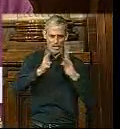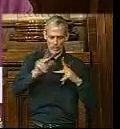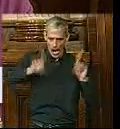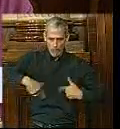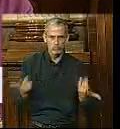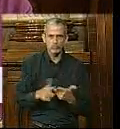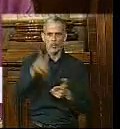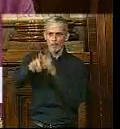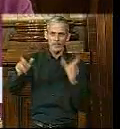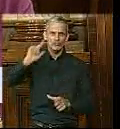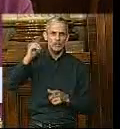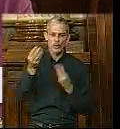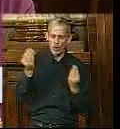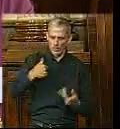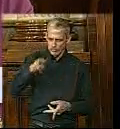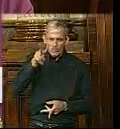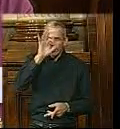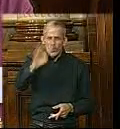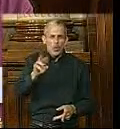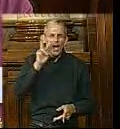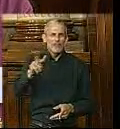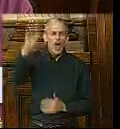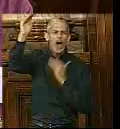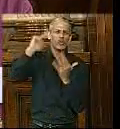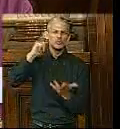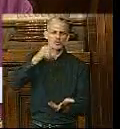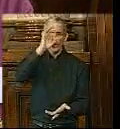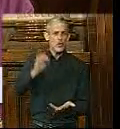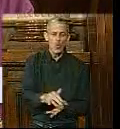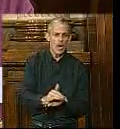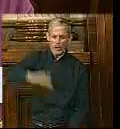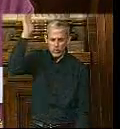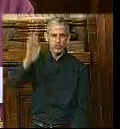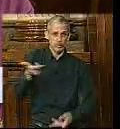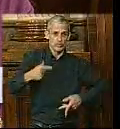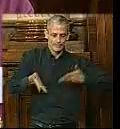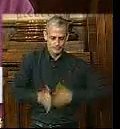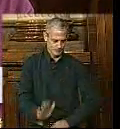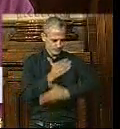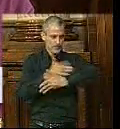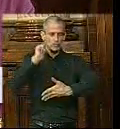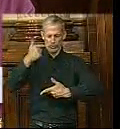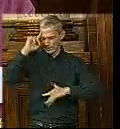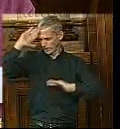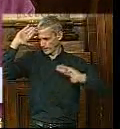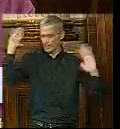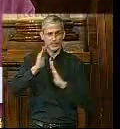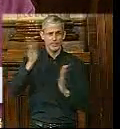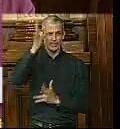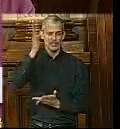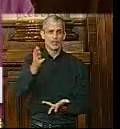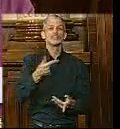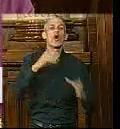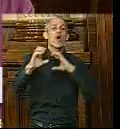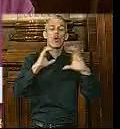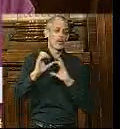con las personas sordas, ni han visto nunca a un adulto sordo, digamos, es muy impactante para ellos. la comunicación